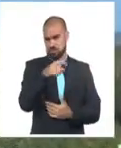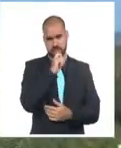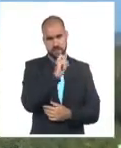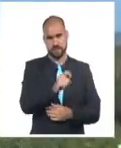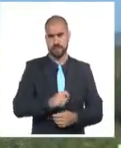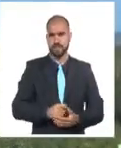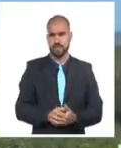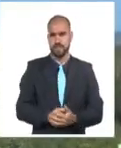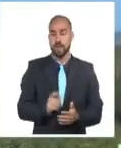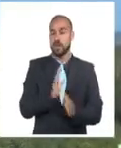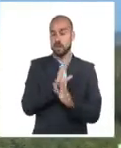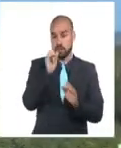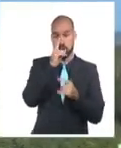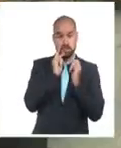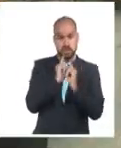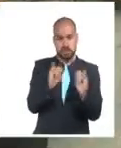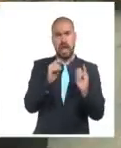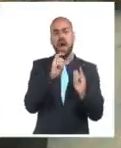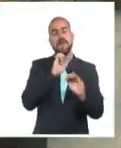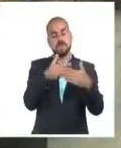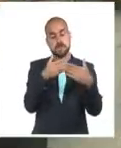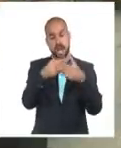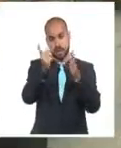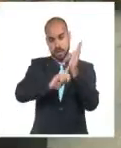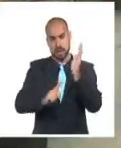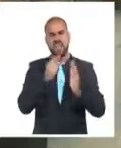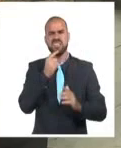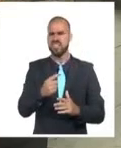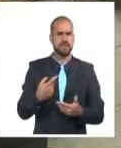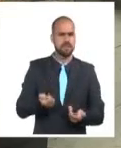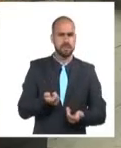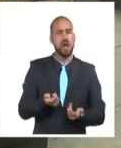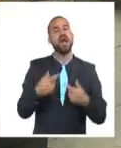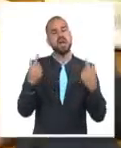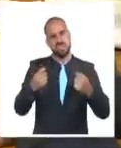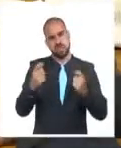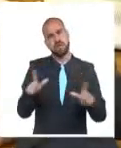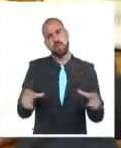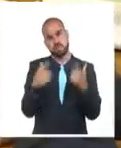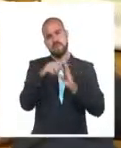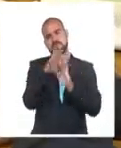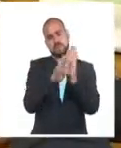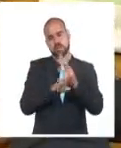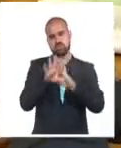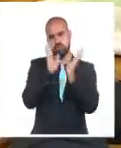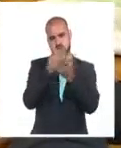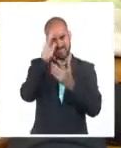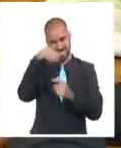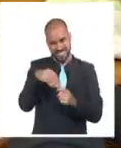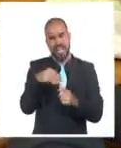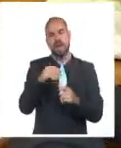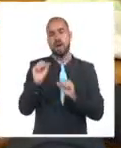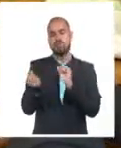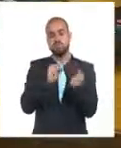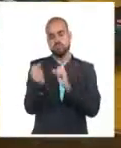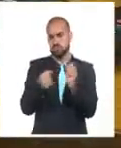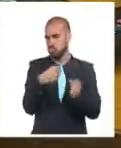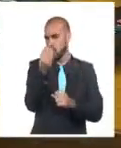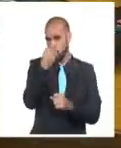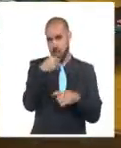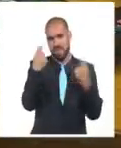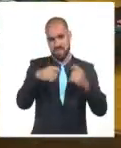cierre de este reporte, la Unión Eléctrica enfatiza en el cumplimiento de medidas de restricción al consumo en